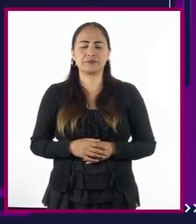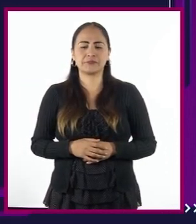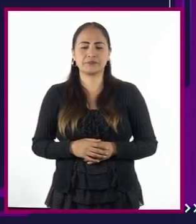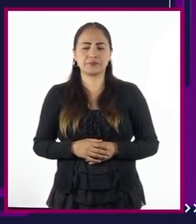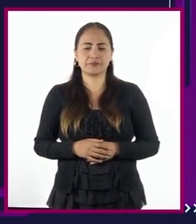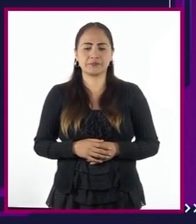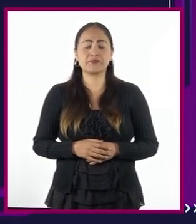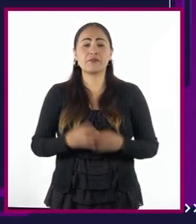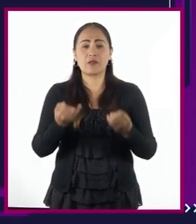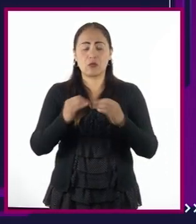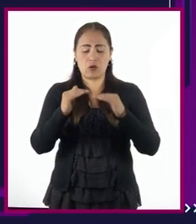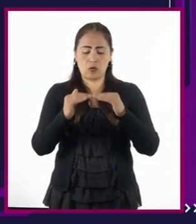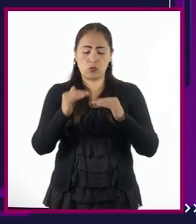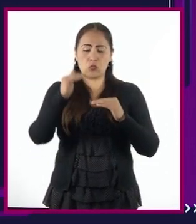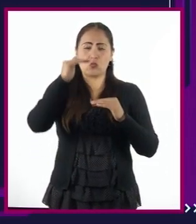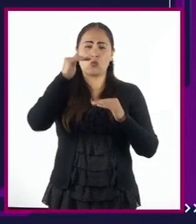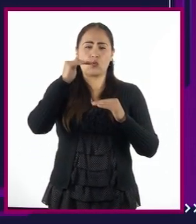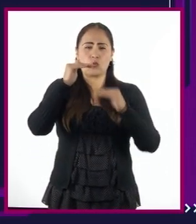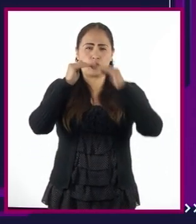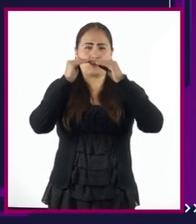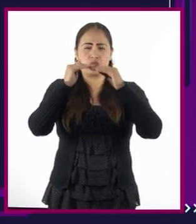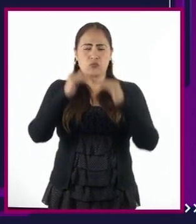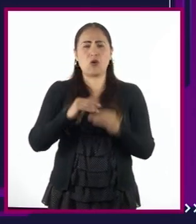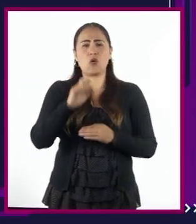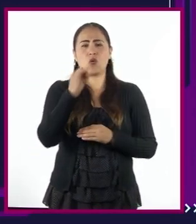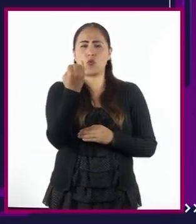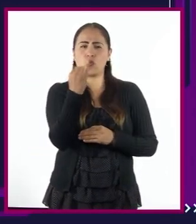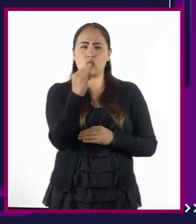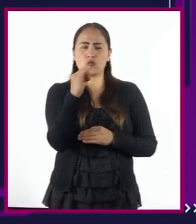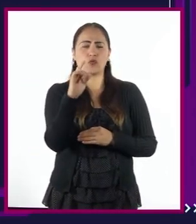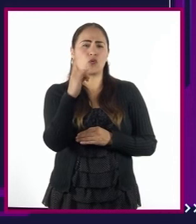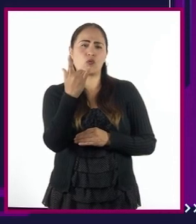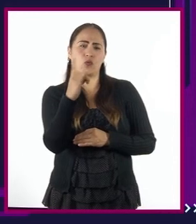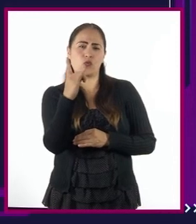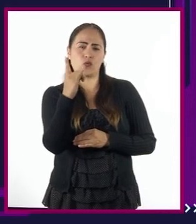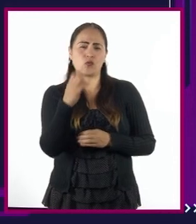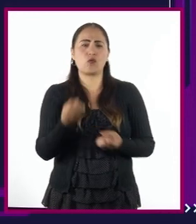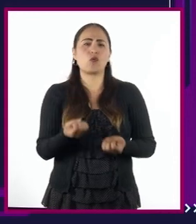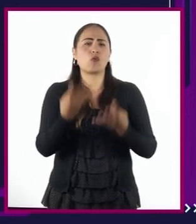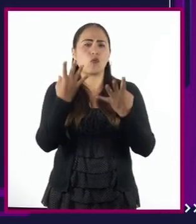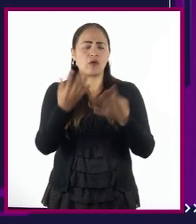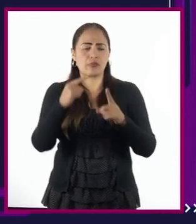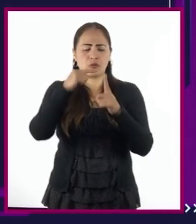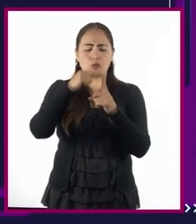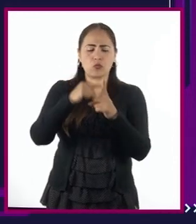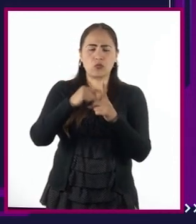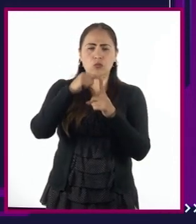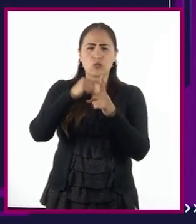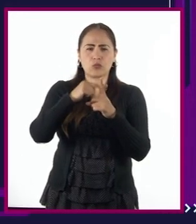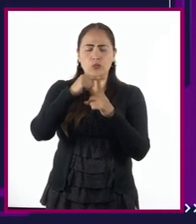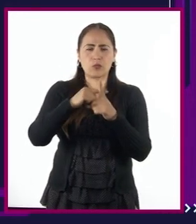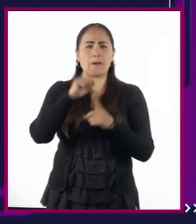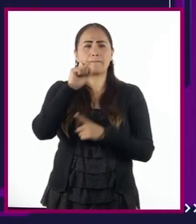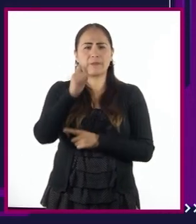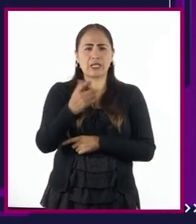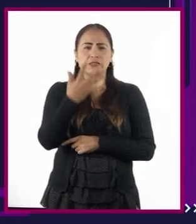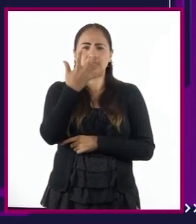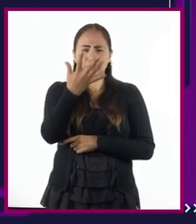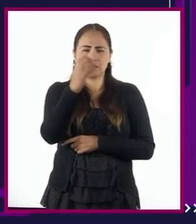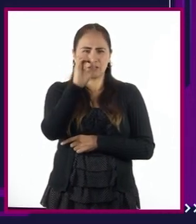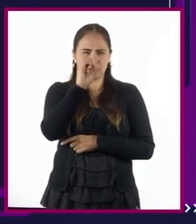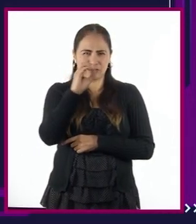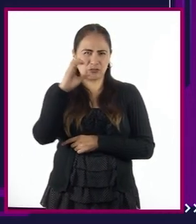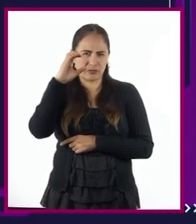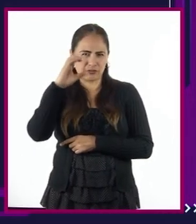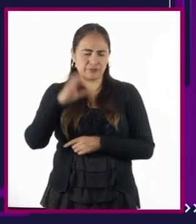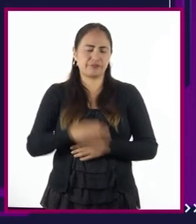la más alta se registró en los meses de junio y julio con una temperatura de 25 grados